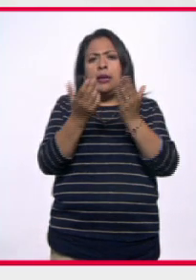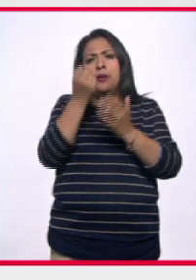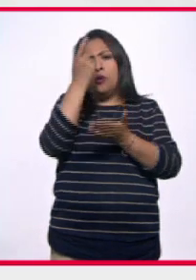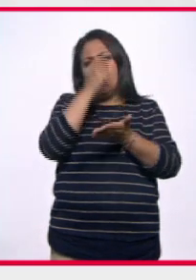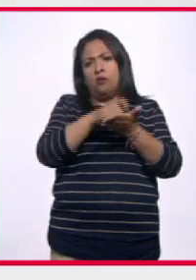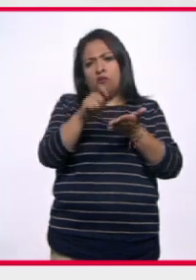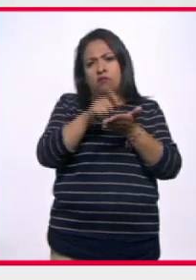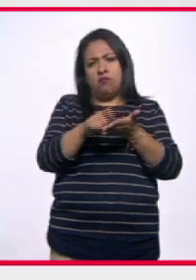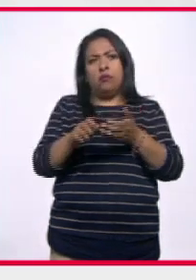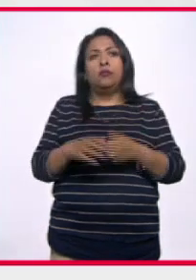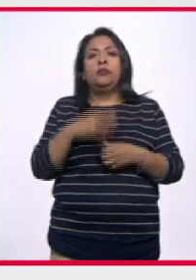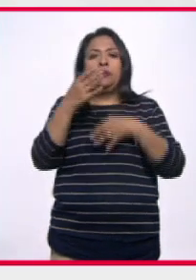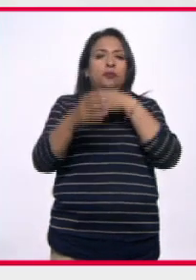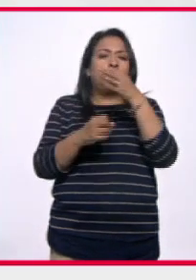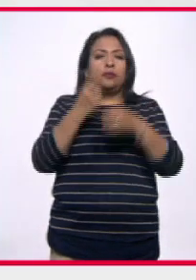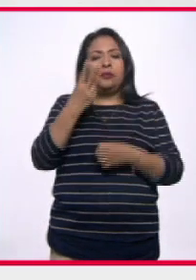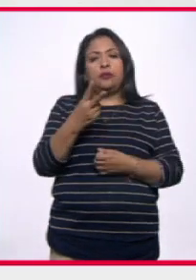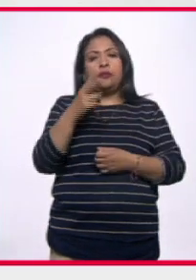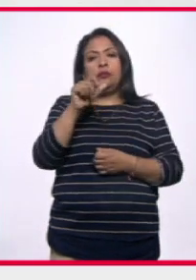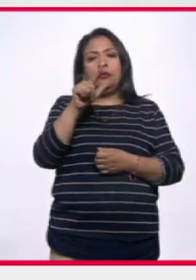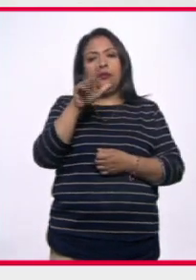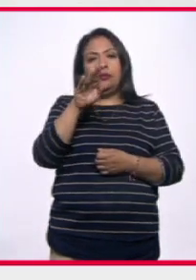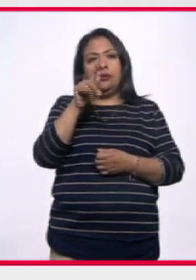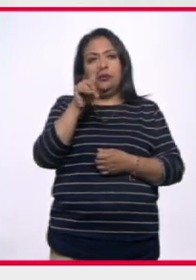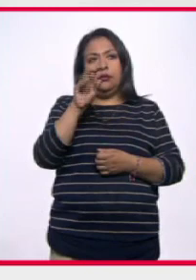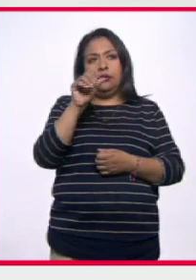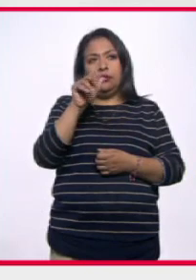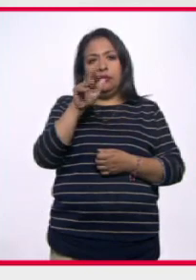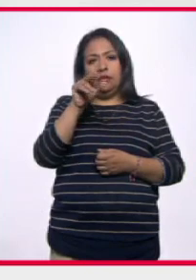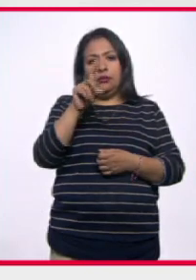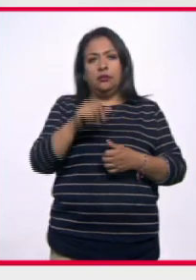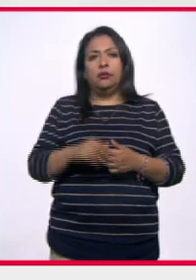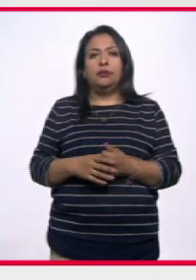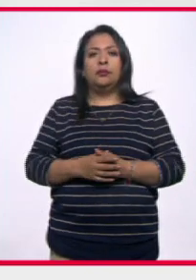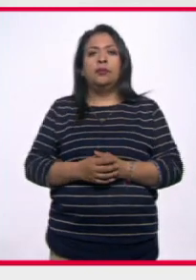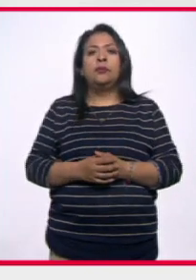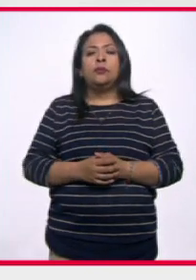autoras noticias 22 alberto aranda